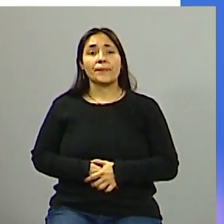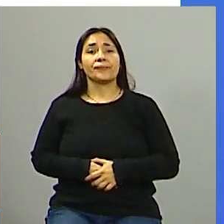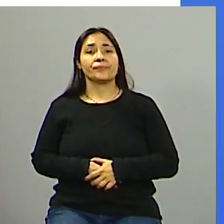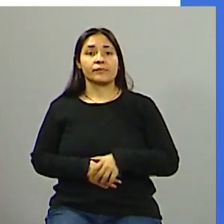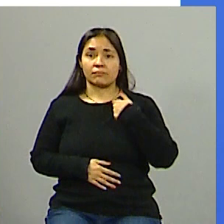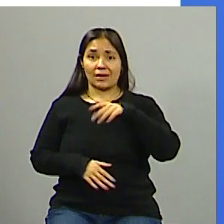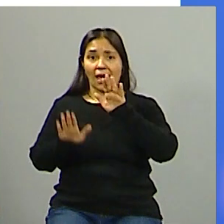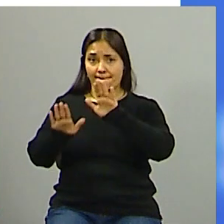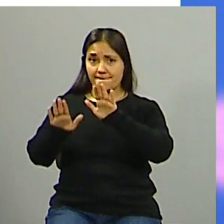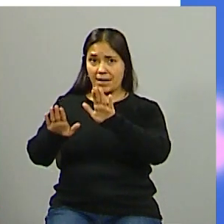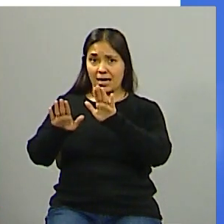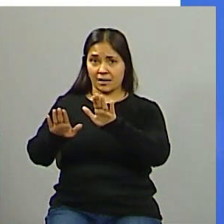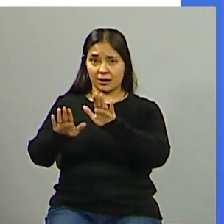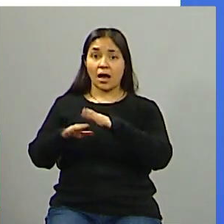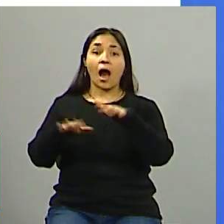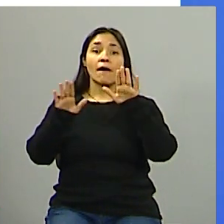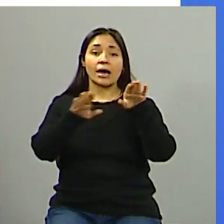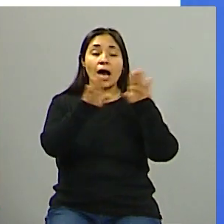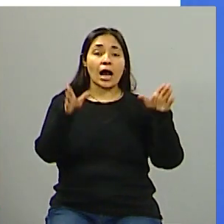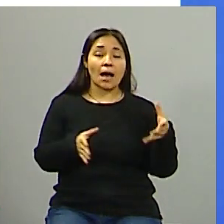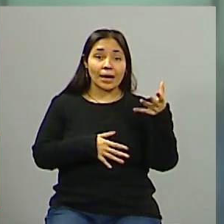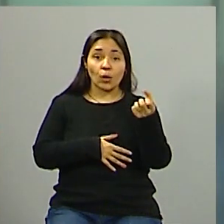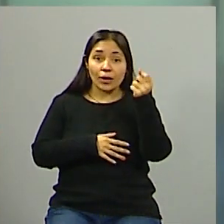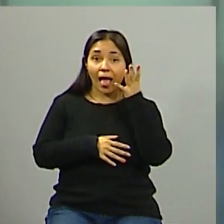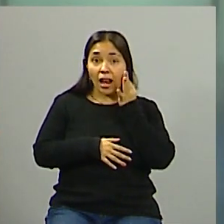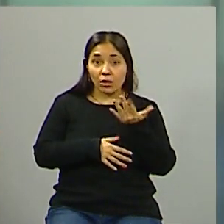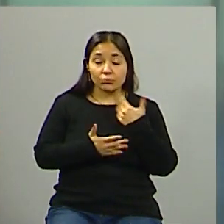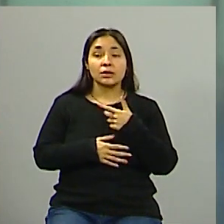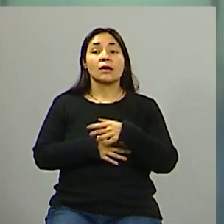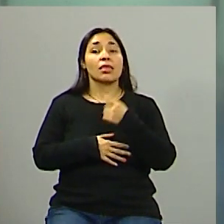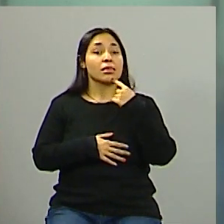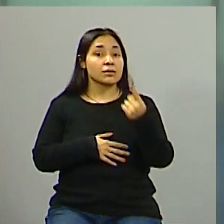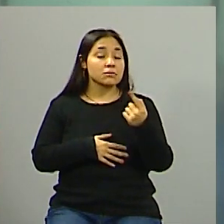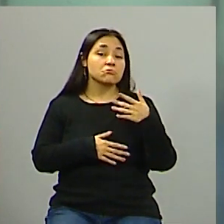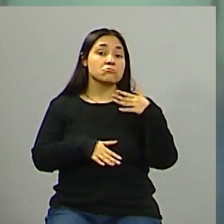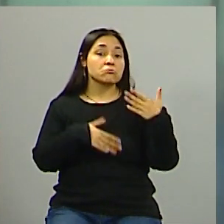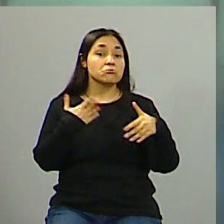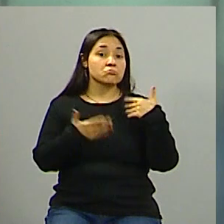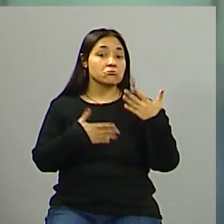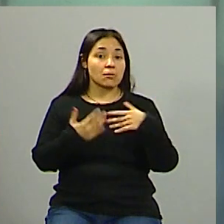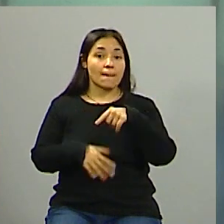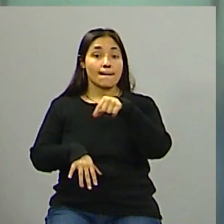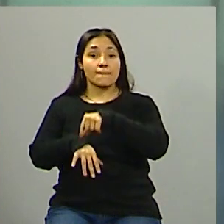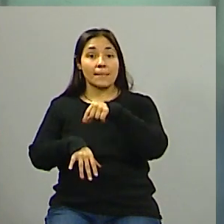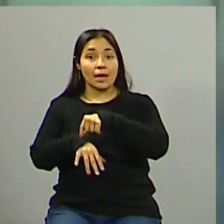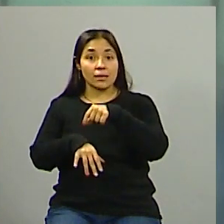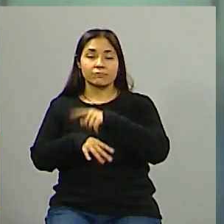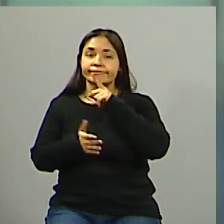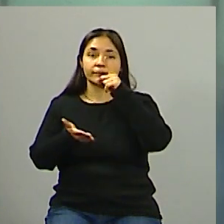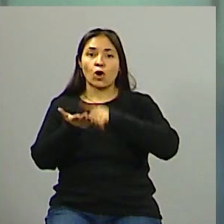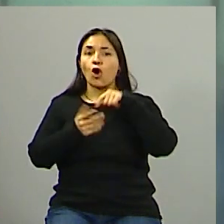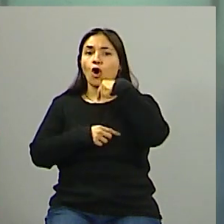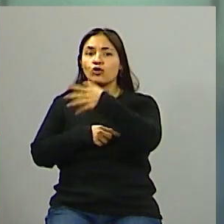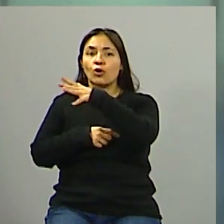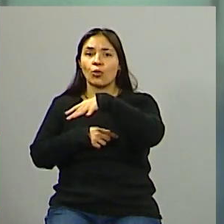que esperen a ver si conseguían una cama, es la información que hay, y mientras los médicos deciden buscar otras